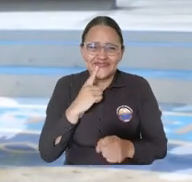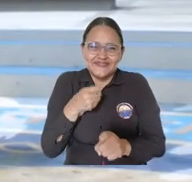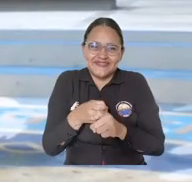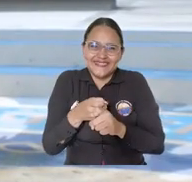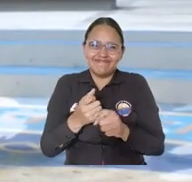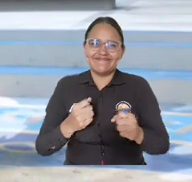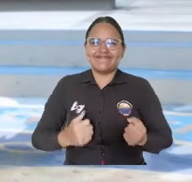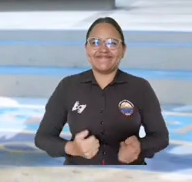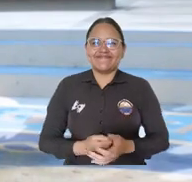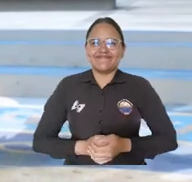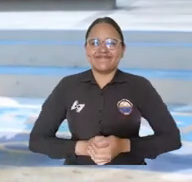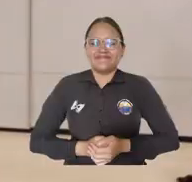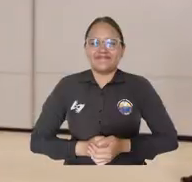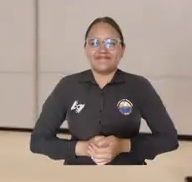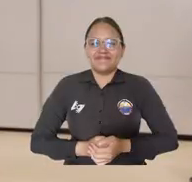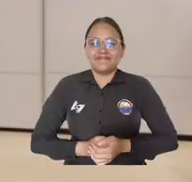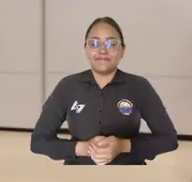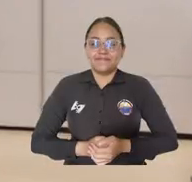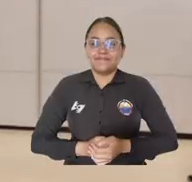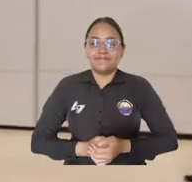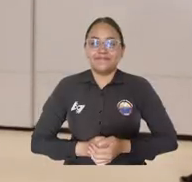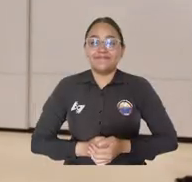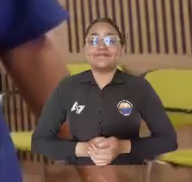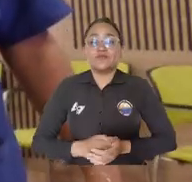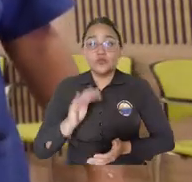estuviera aquí donde me encuentro.